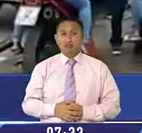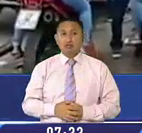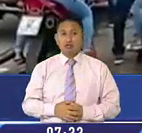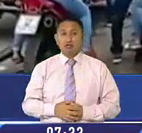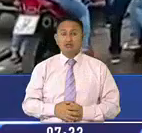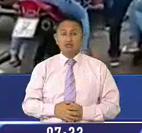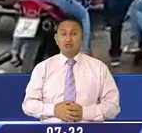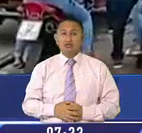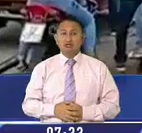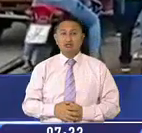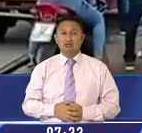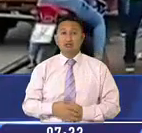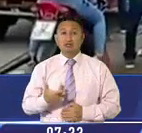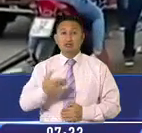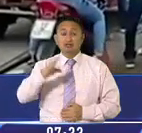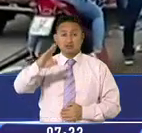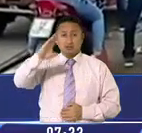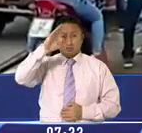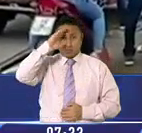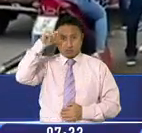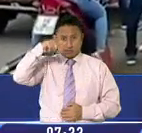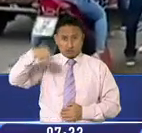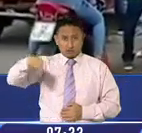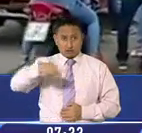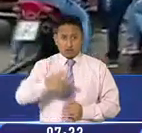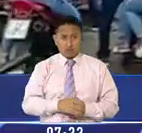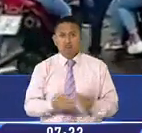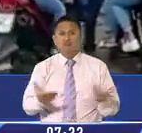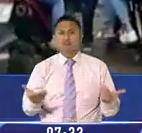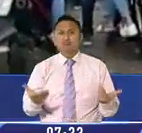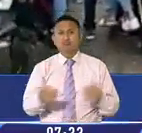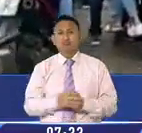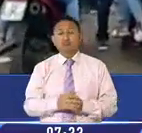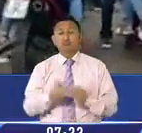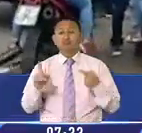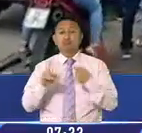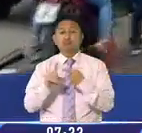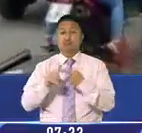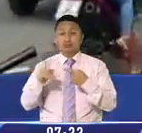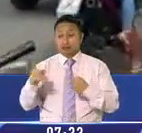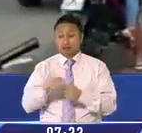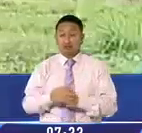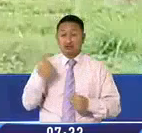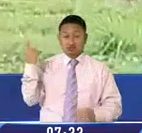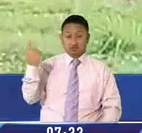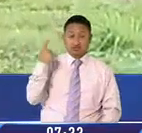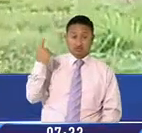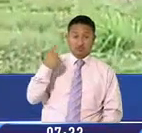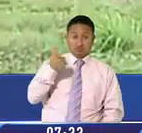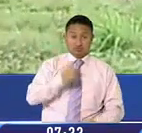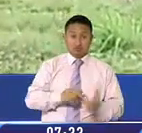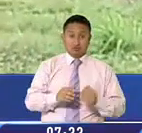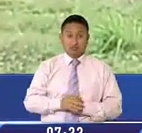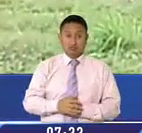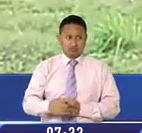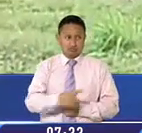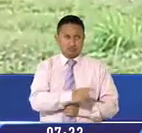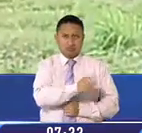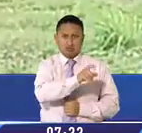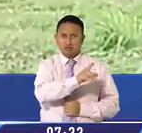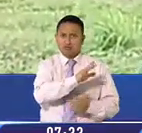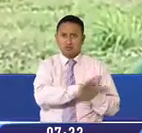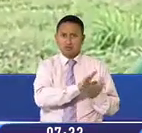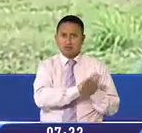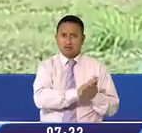policía se encuentra tras la pista del victimario, quien presuntamente estaba en estado etílico. No se metía con nadie, era una persona